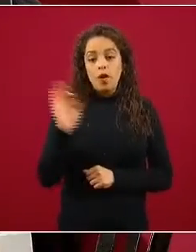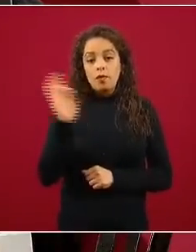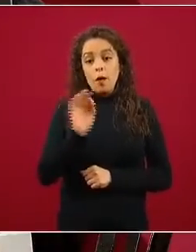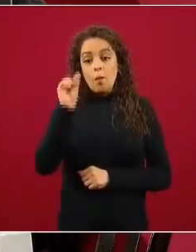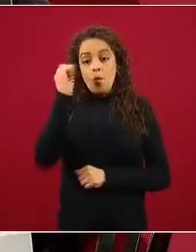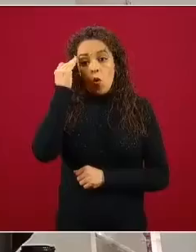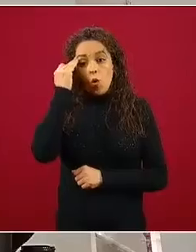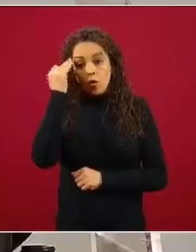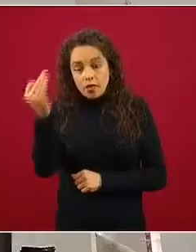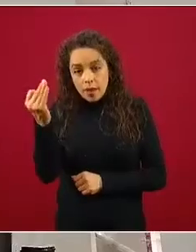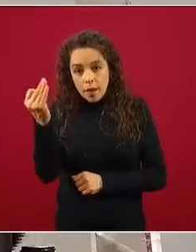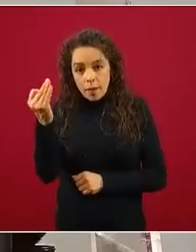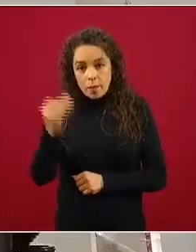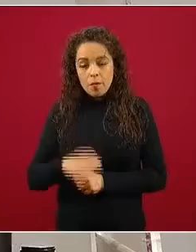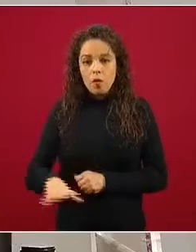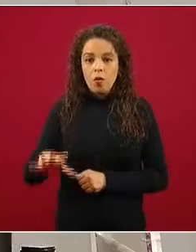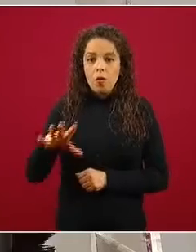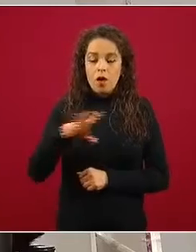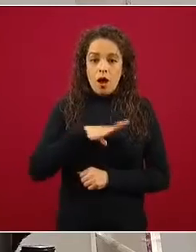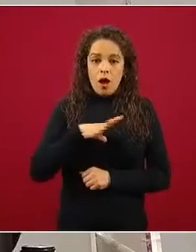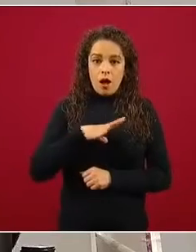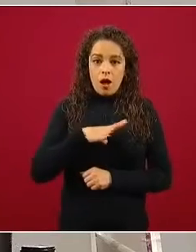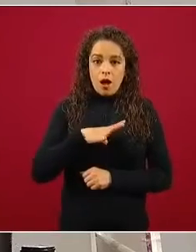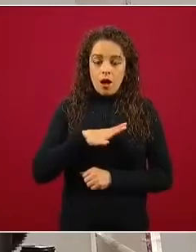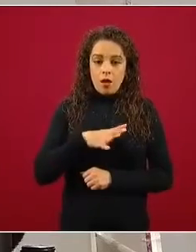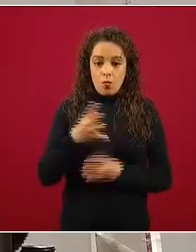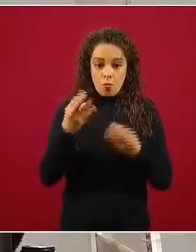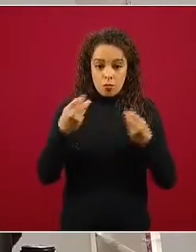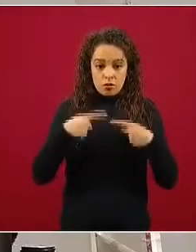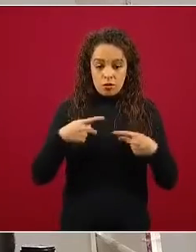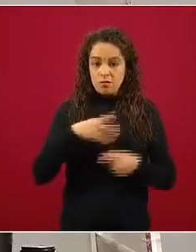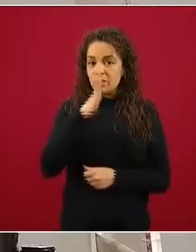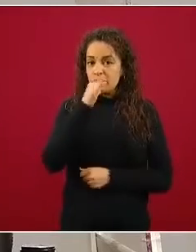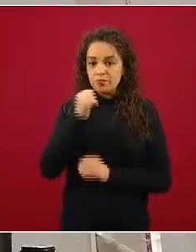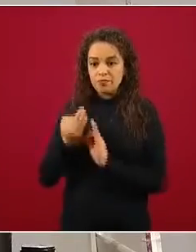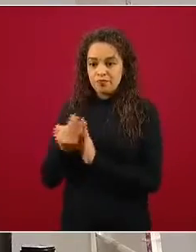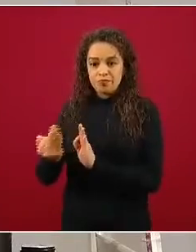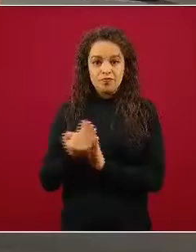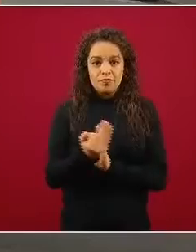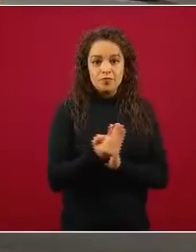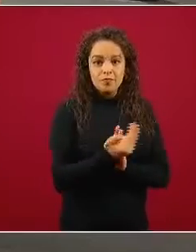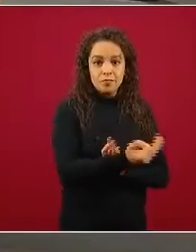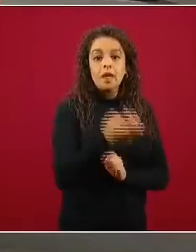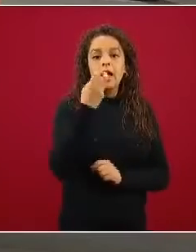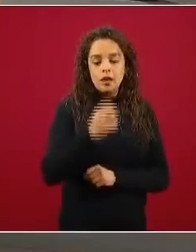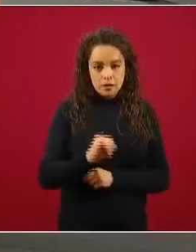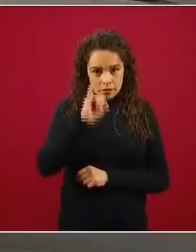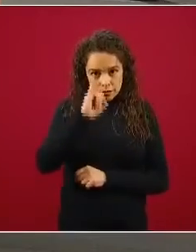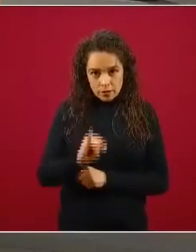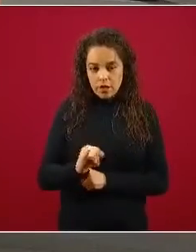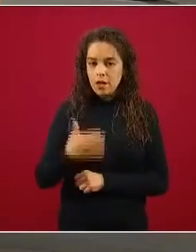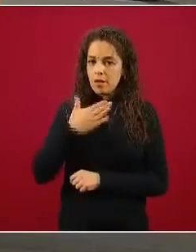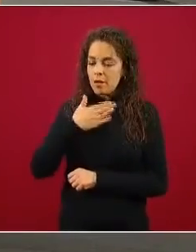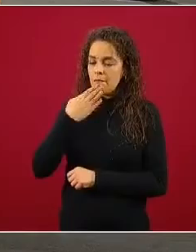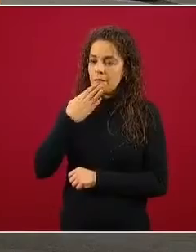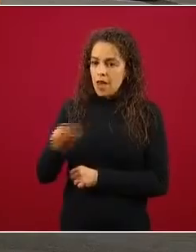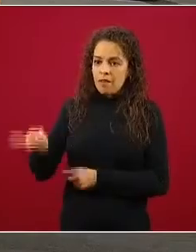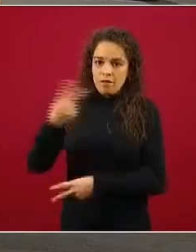cortos, donde hay poca posibilidad de garantizar la sana distancia, bienvenido el